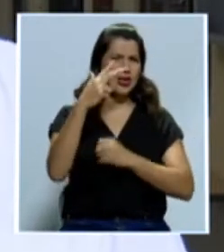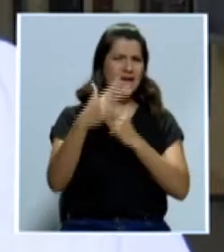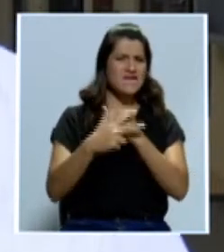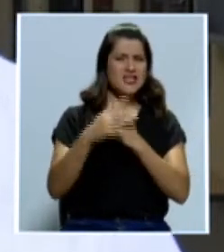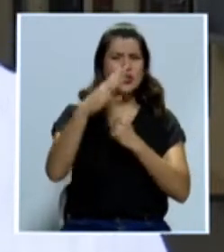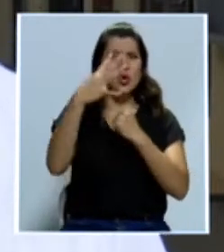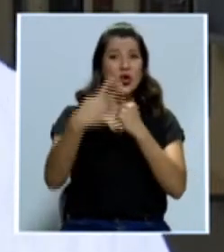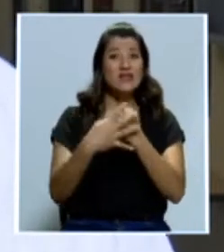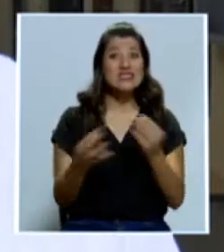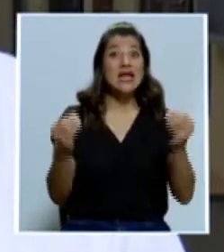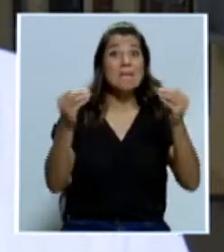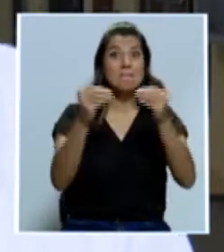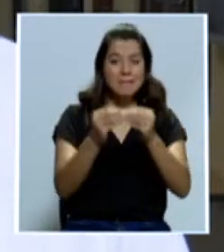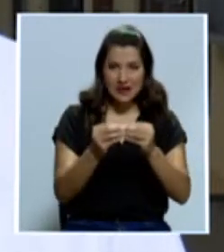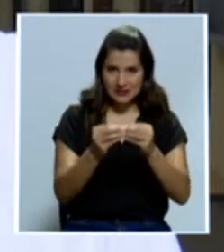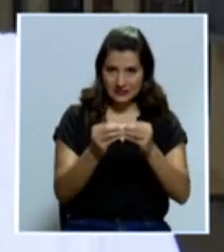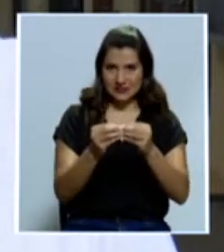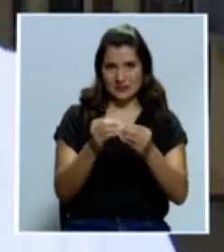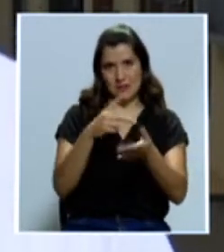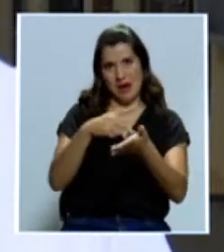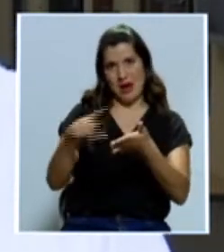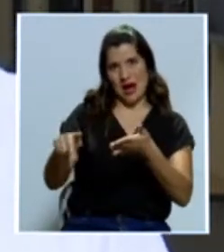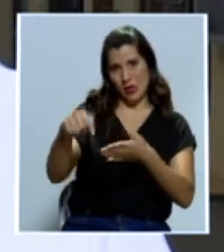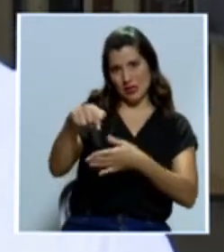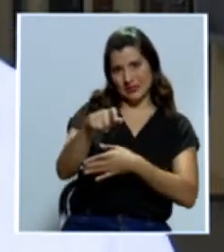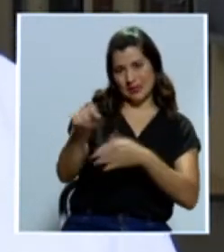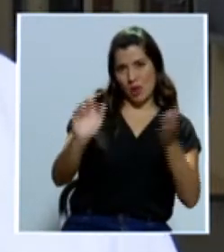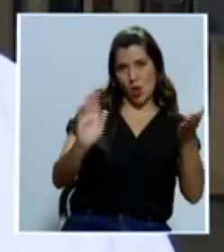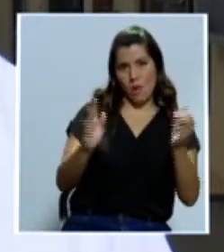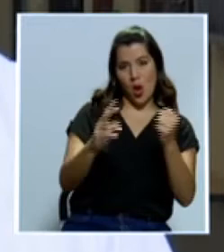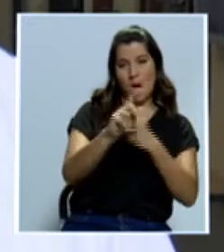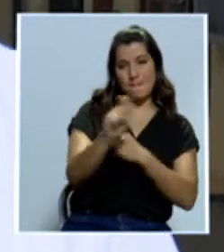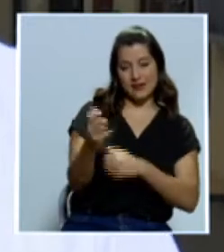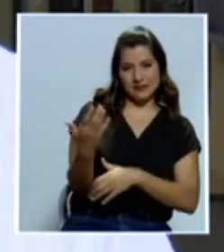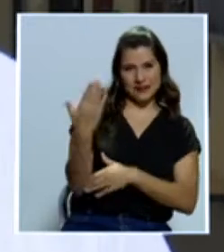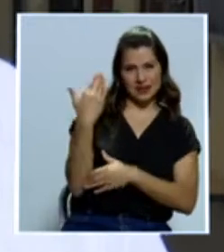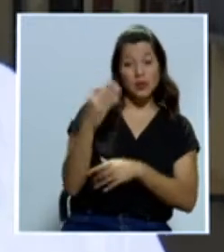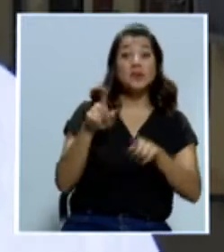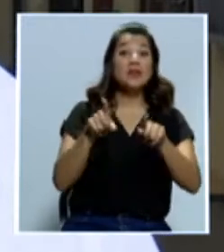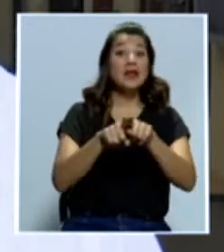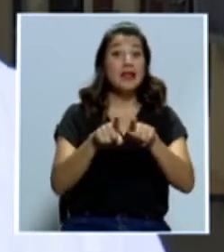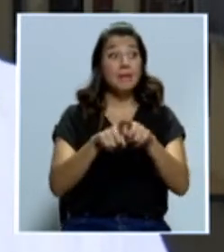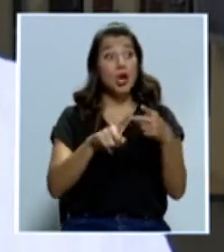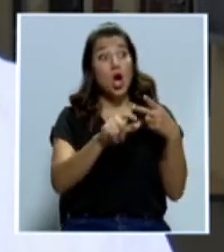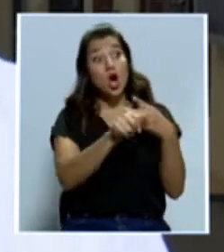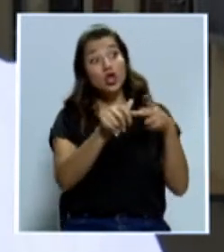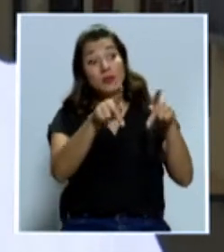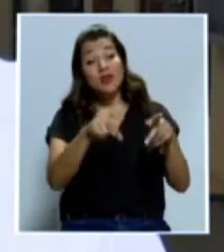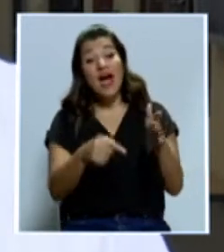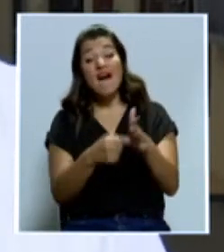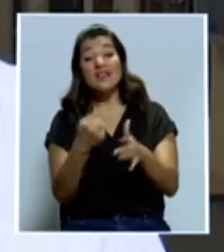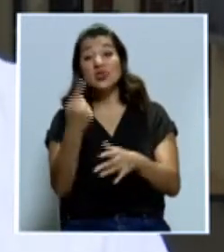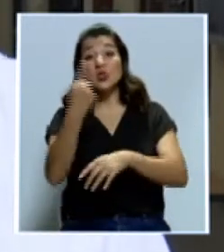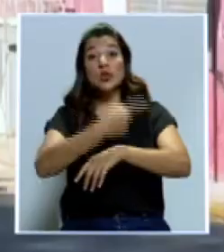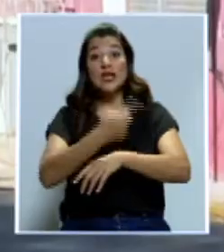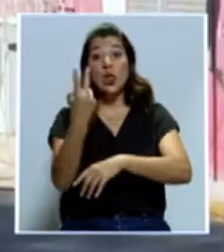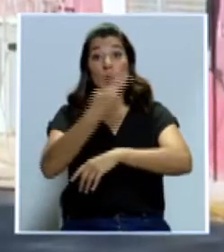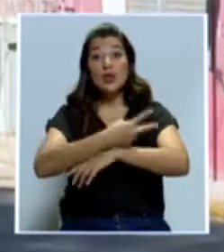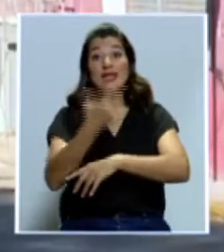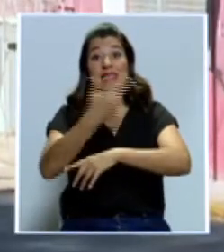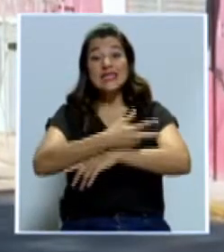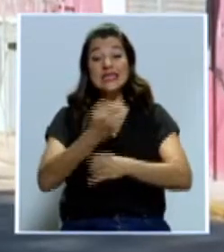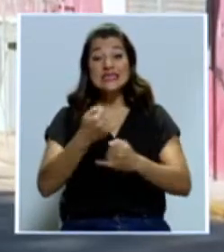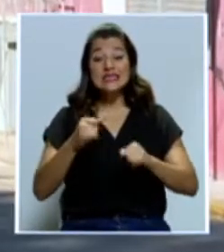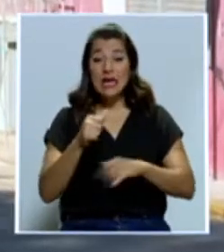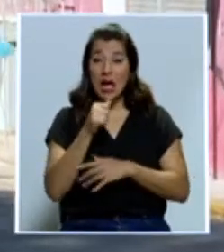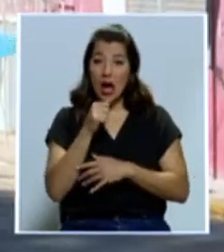lo que recurrentemente recibían, y sí, quejas de algunos sectores en donde pasaban a veces 1 día, 2 días, 3 días sin agua. Mediante